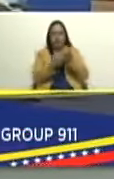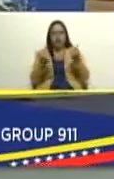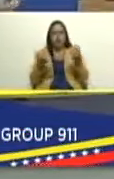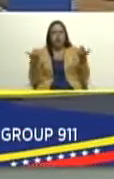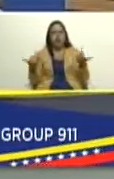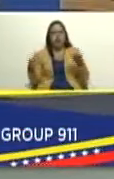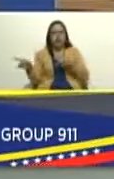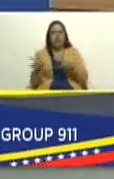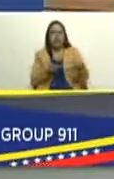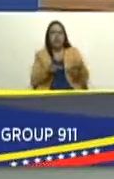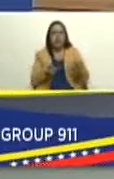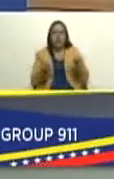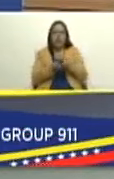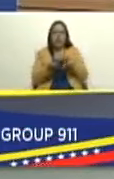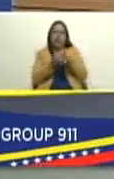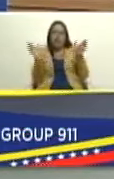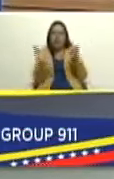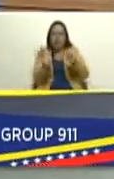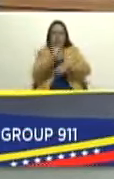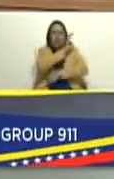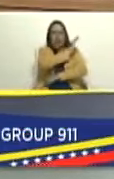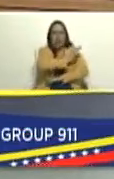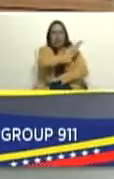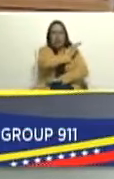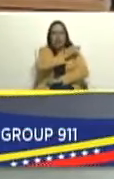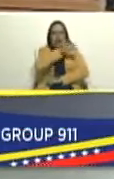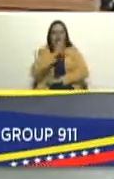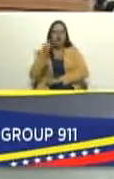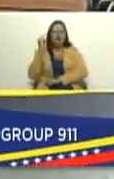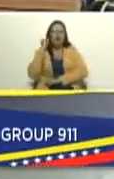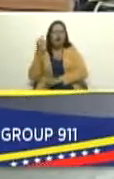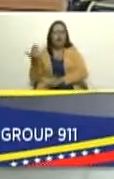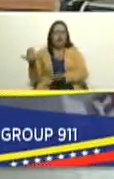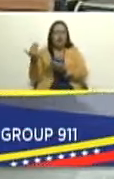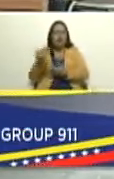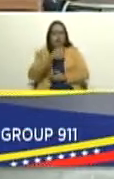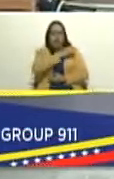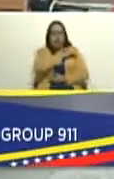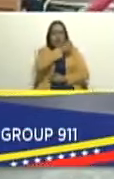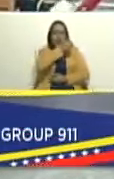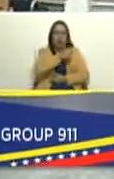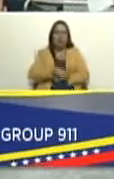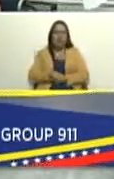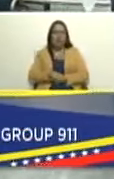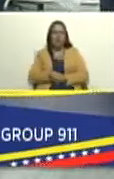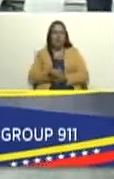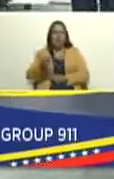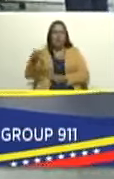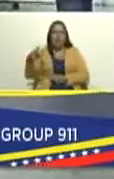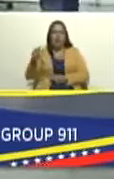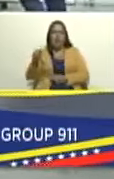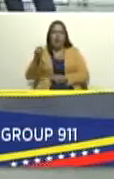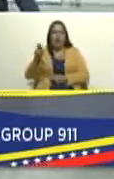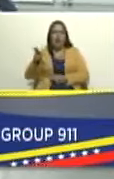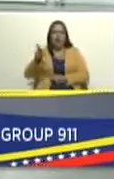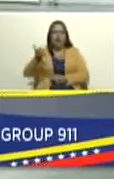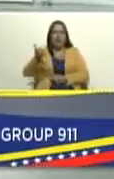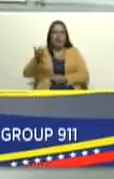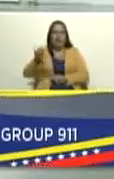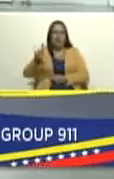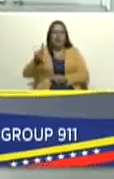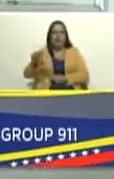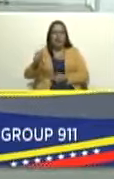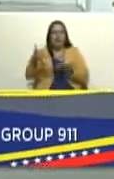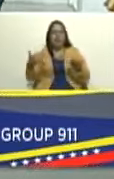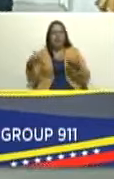como una mini clínica. Aquí está la directora, la doctora Gabriela Ramírez, y donde ya